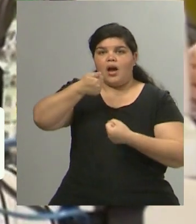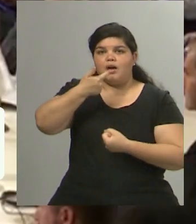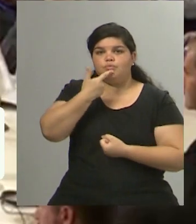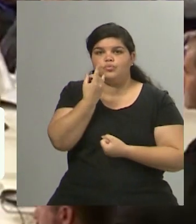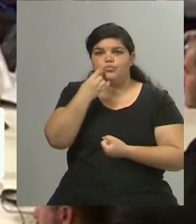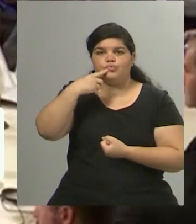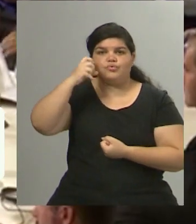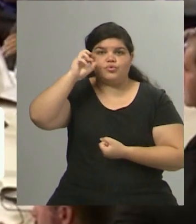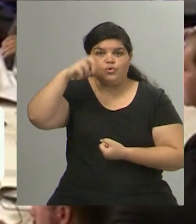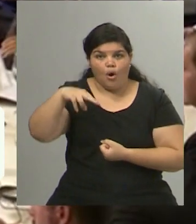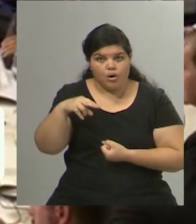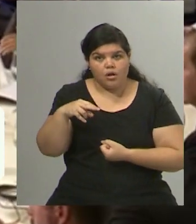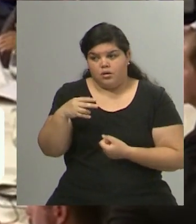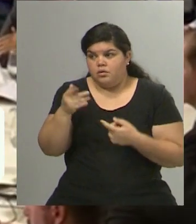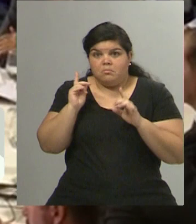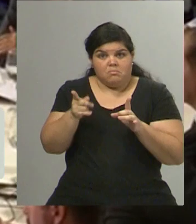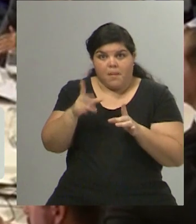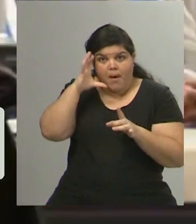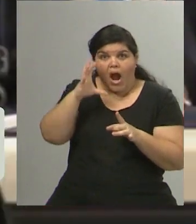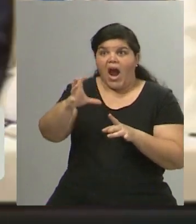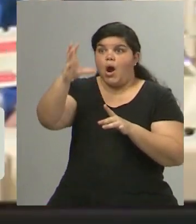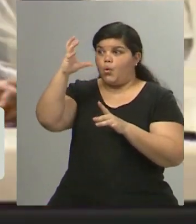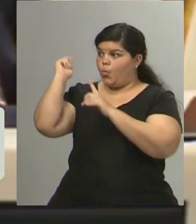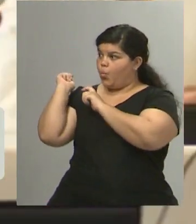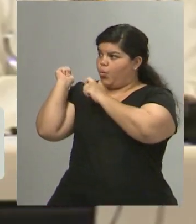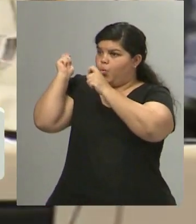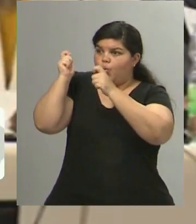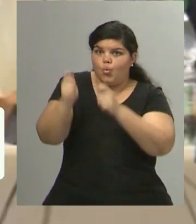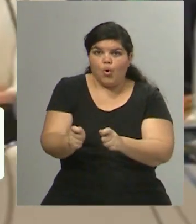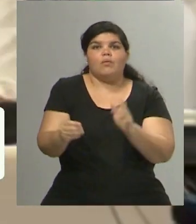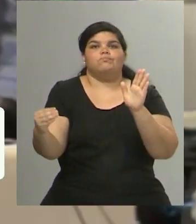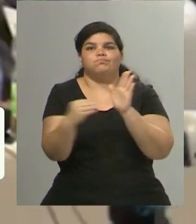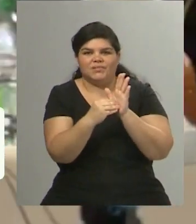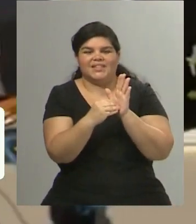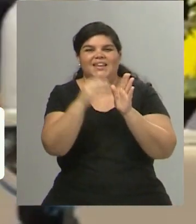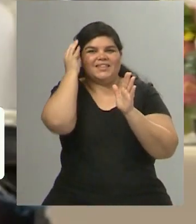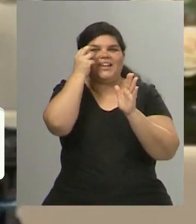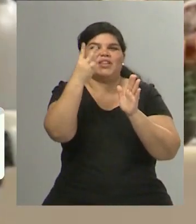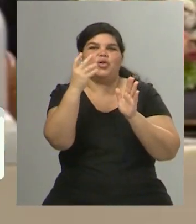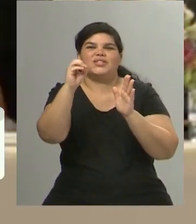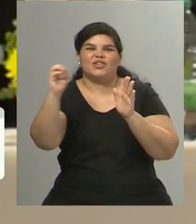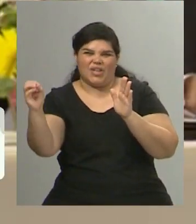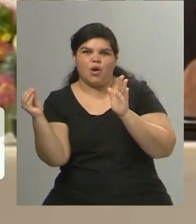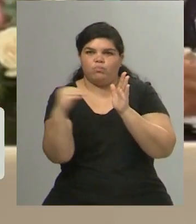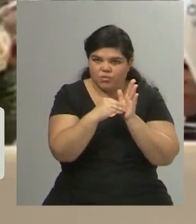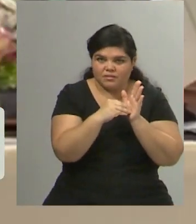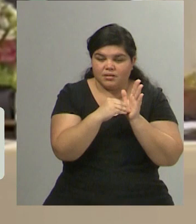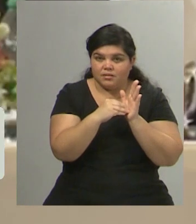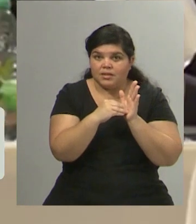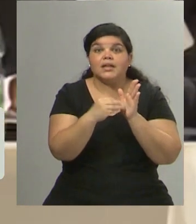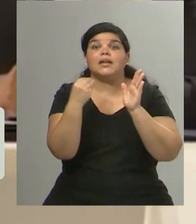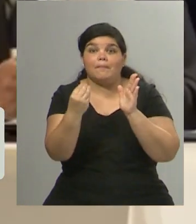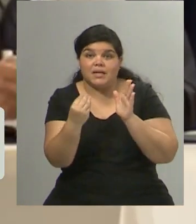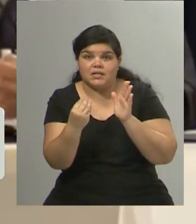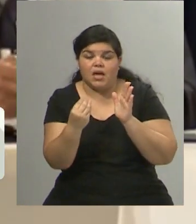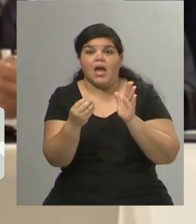crea ninguna obligación que ya no existiera en el Tratado de Asunción, y probablemente releyendo el Tratado de Asunción y teniendo en cuenta el